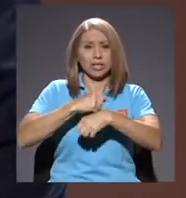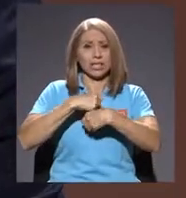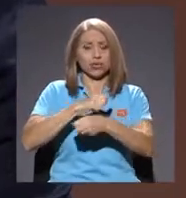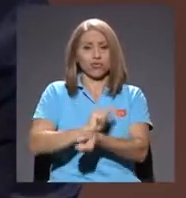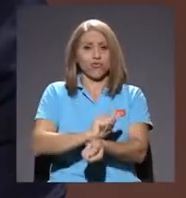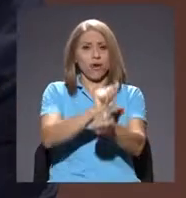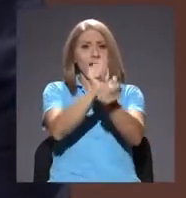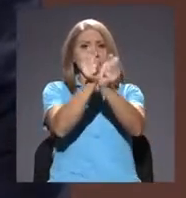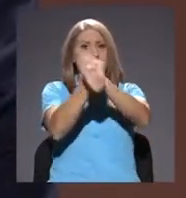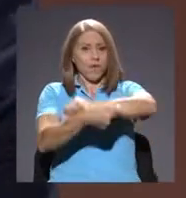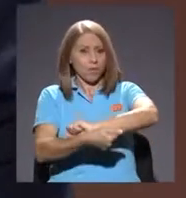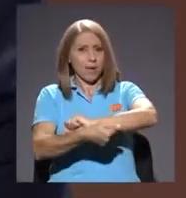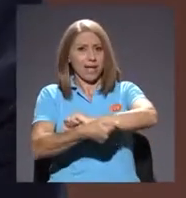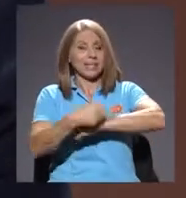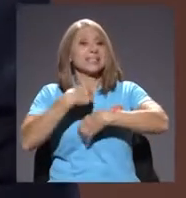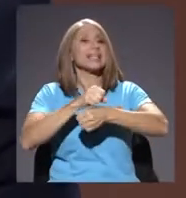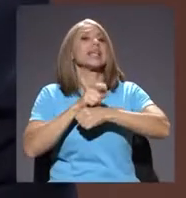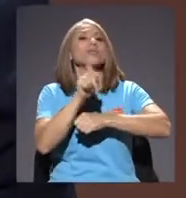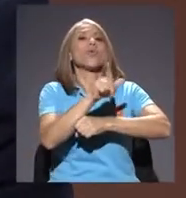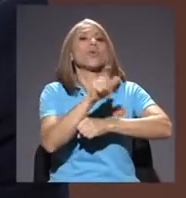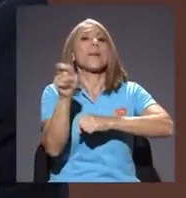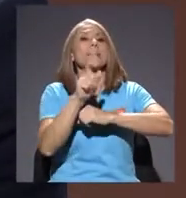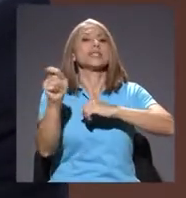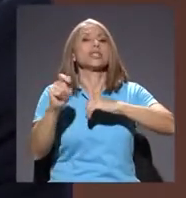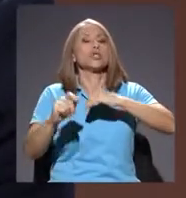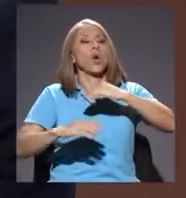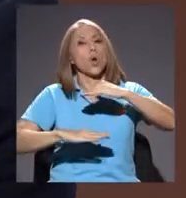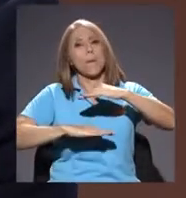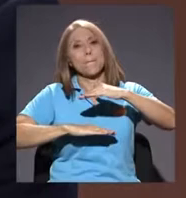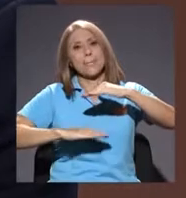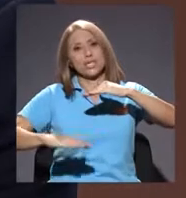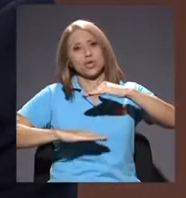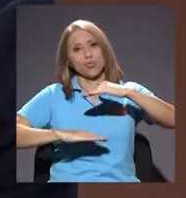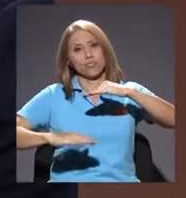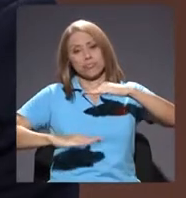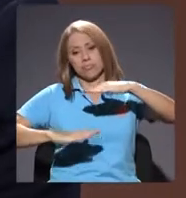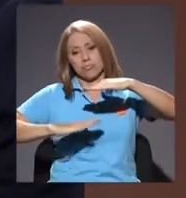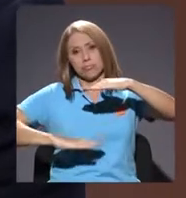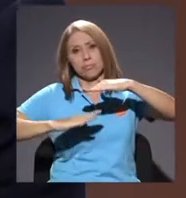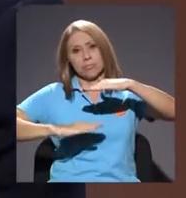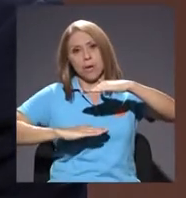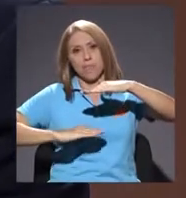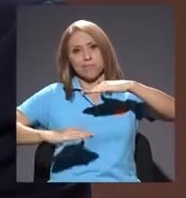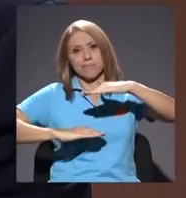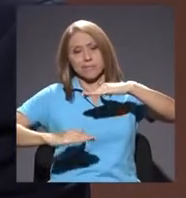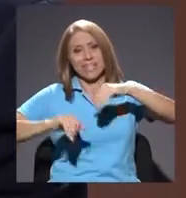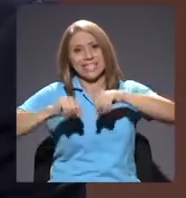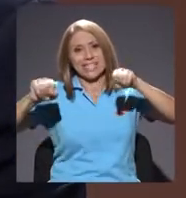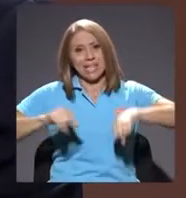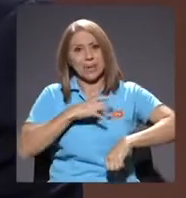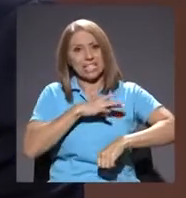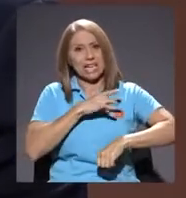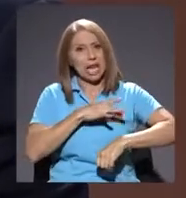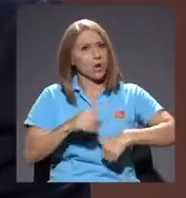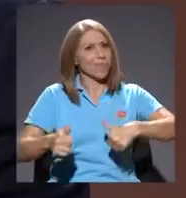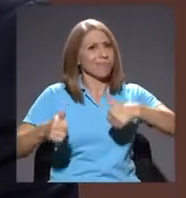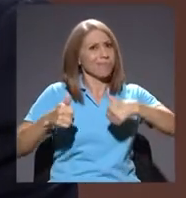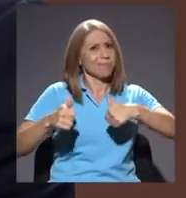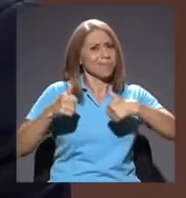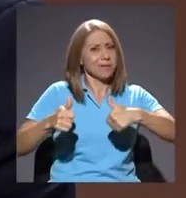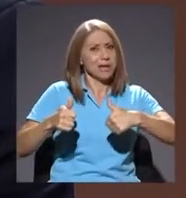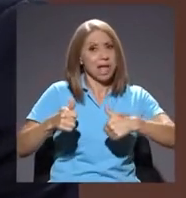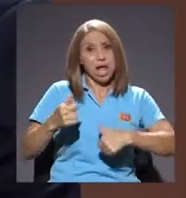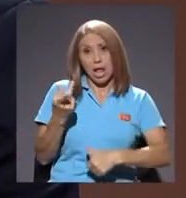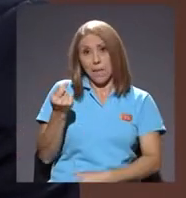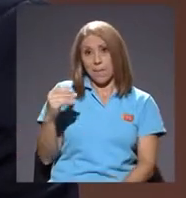una atención piso y de hecho el sistema chileno son unos sistemas mejor estructurados porque la pensión que yo recibo es la que está más